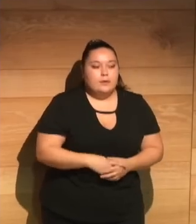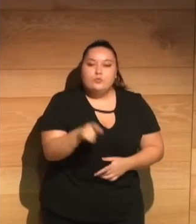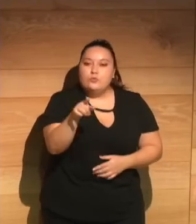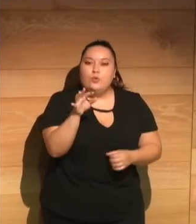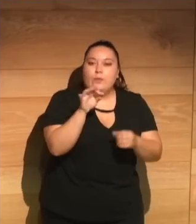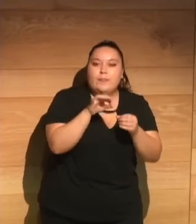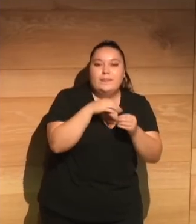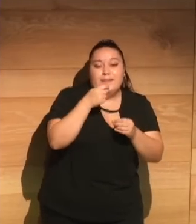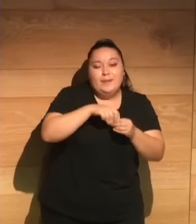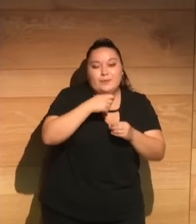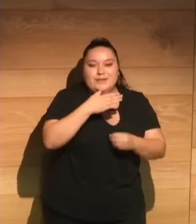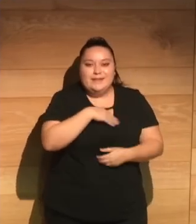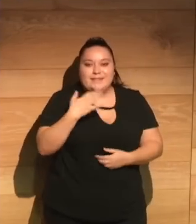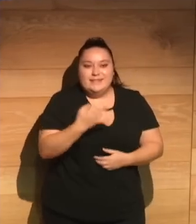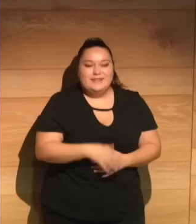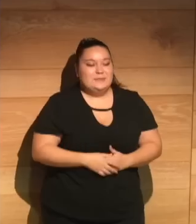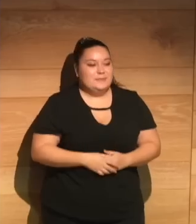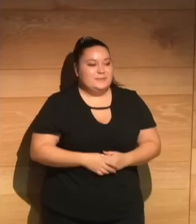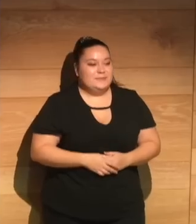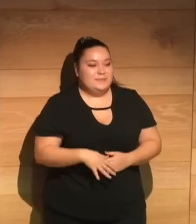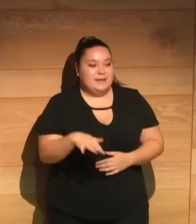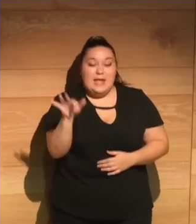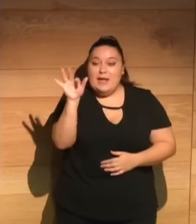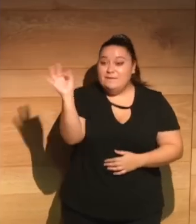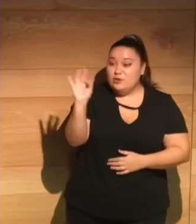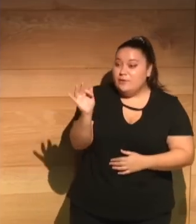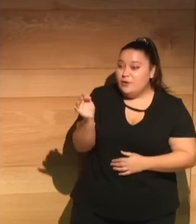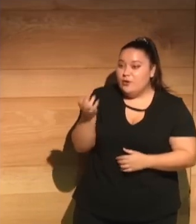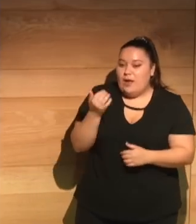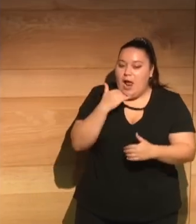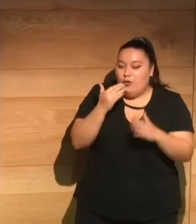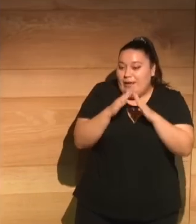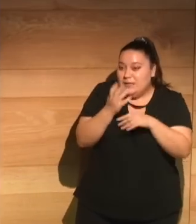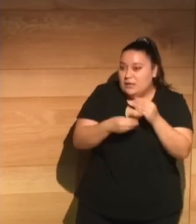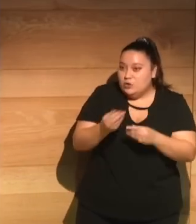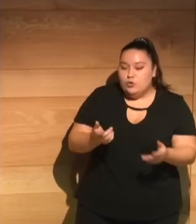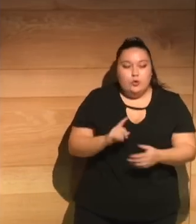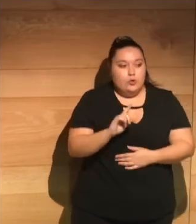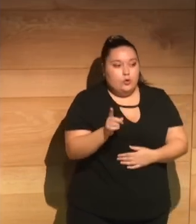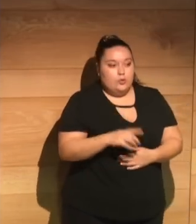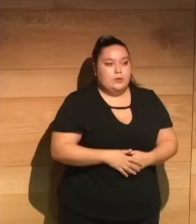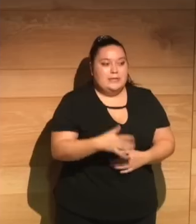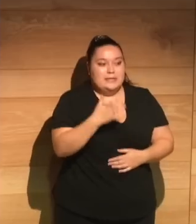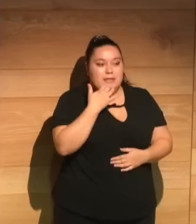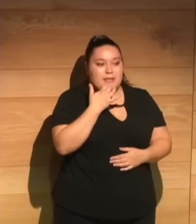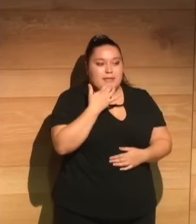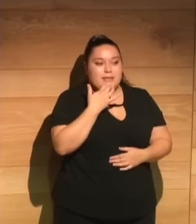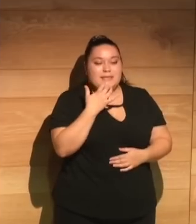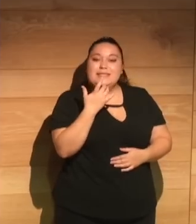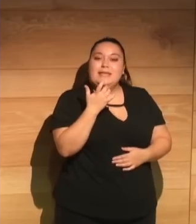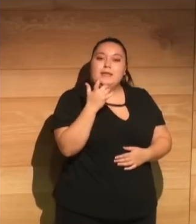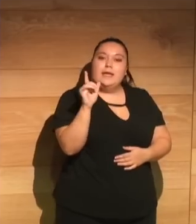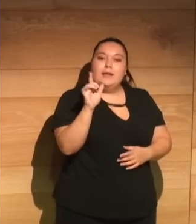postre? Pero tienes que añadirle L, porque a todo lo que... ¿El fisionotrazo es casero? No, a todo lo que le pongas una L al final es un medicamento.